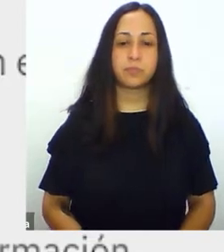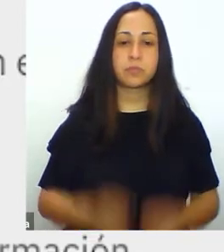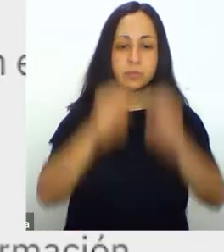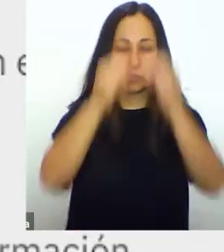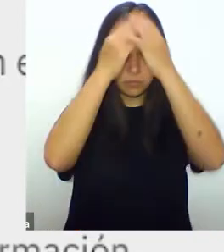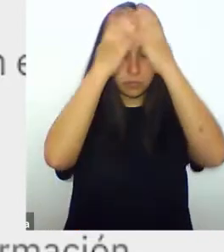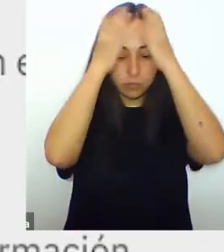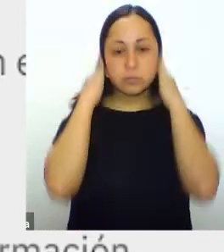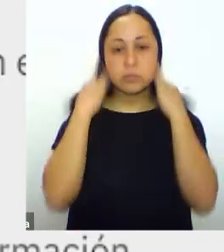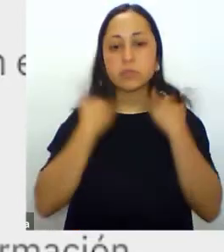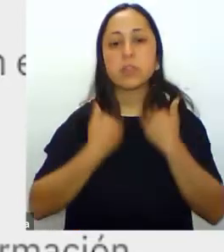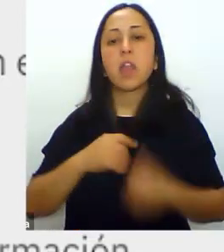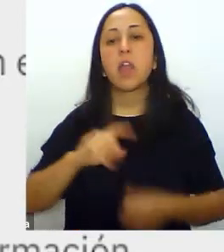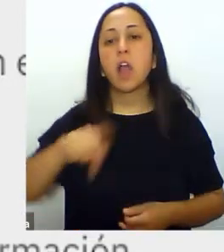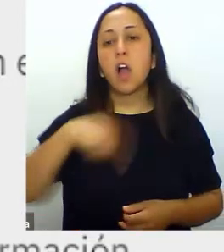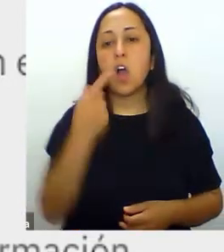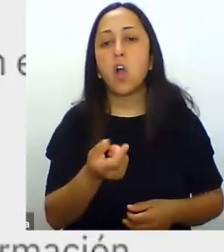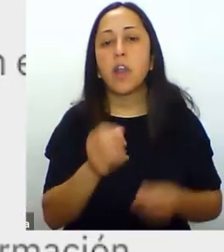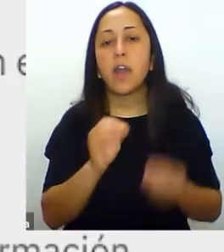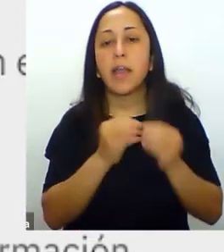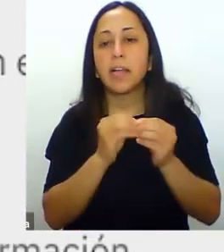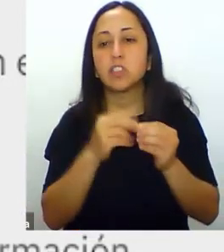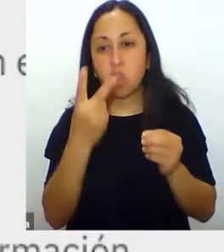ver entonces la siguiente historia.